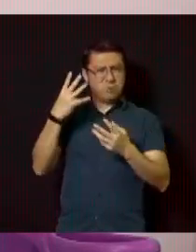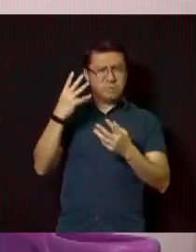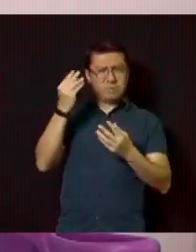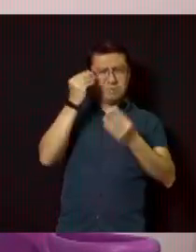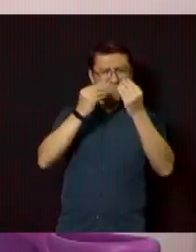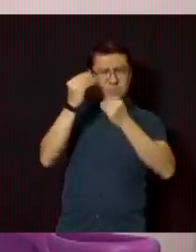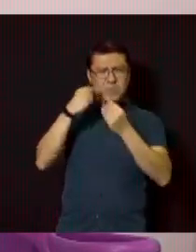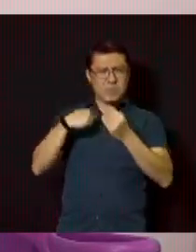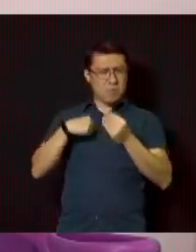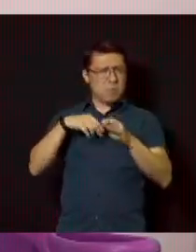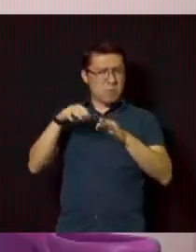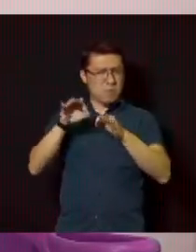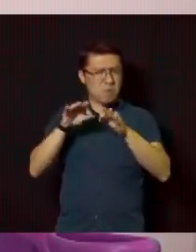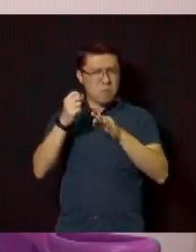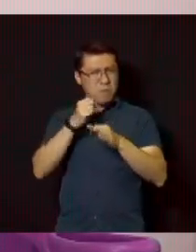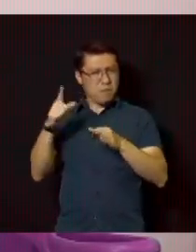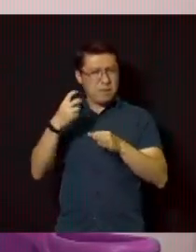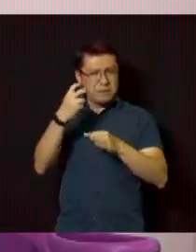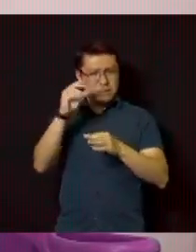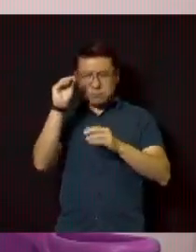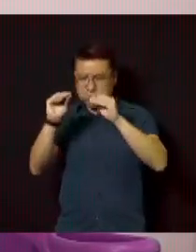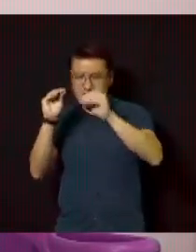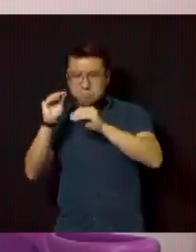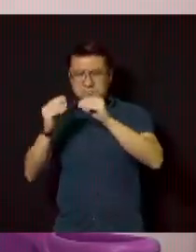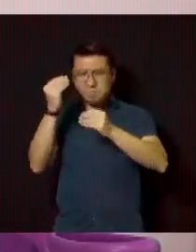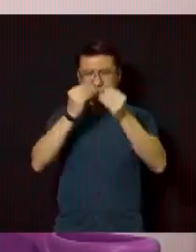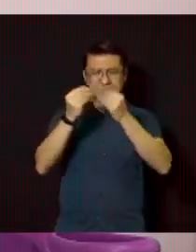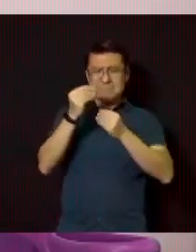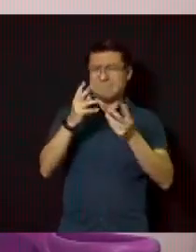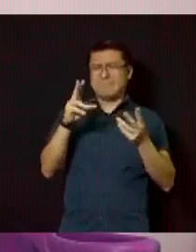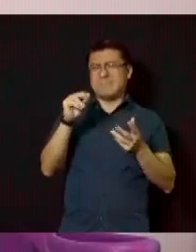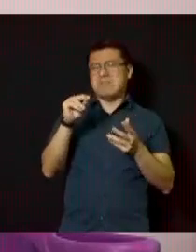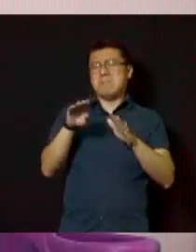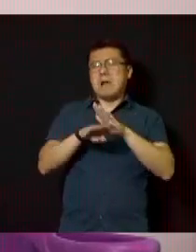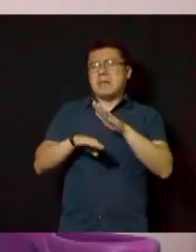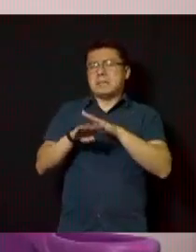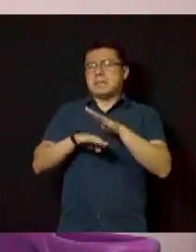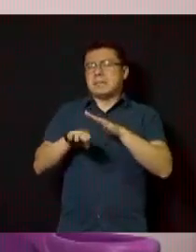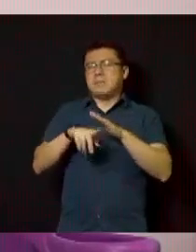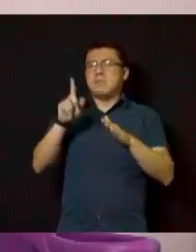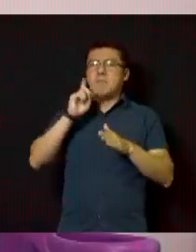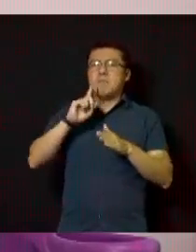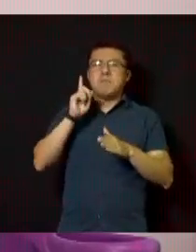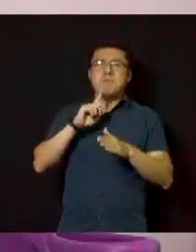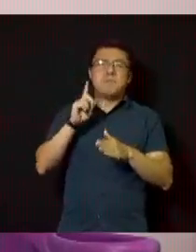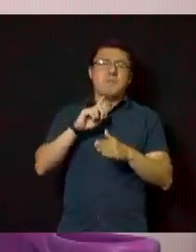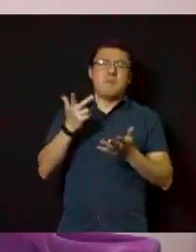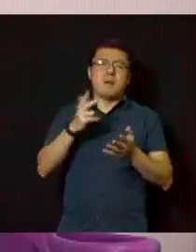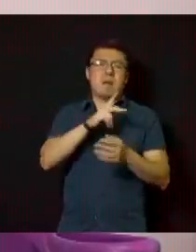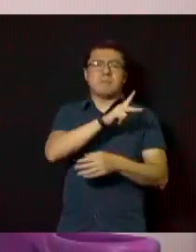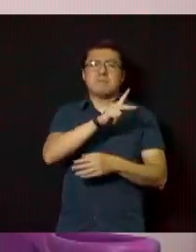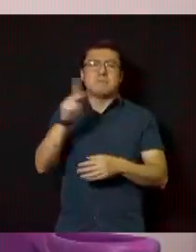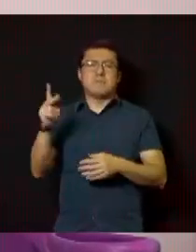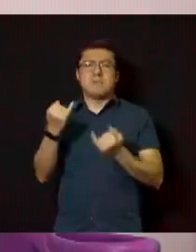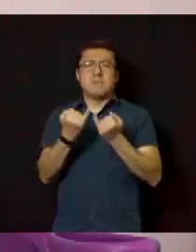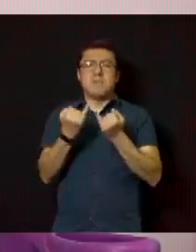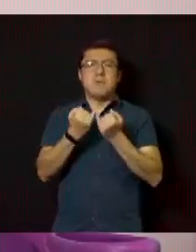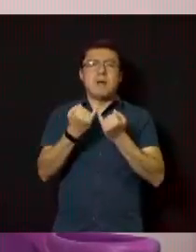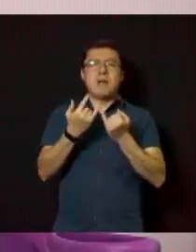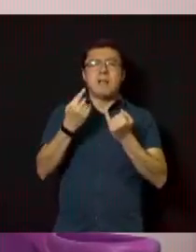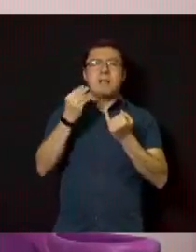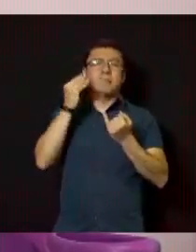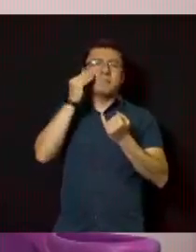maquilladora, no tengo idea de nada de lo de belleza, sé lo básico que muchas mujeres sabemos que es ponerme un rubor,